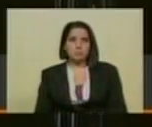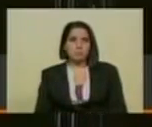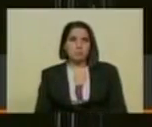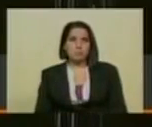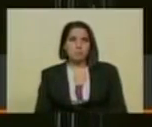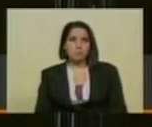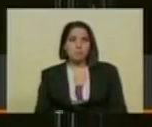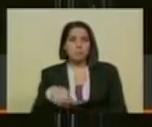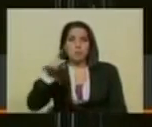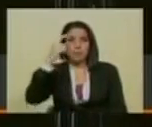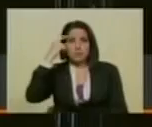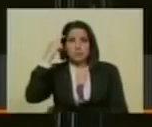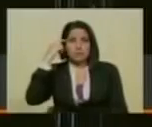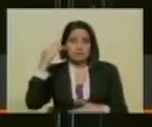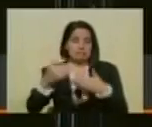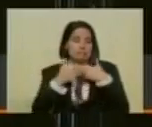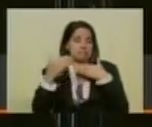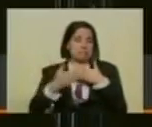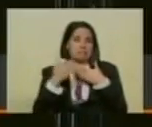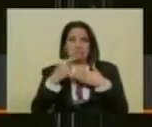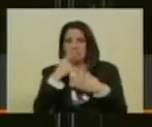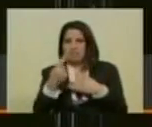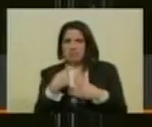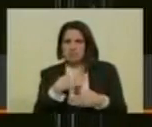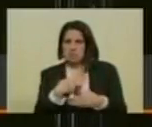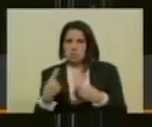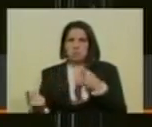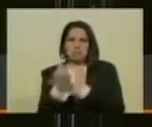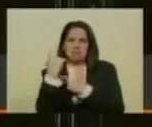Ustedes saben que a mí me acusan de dictador, ¿verdad?